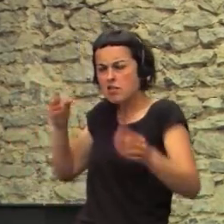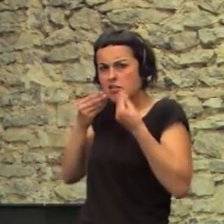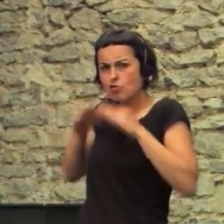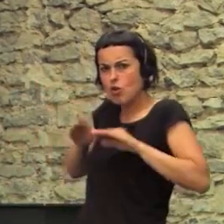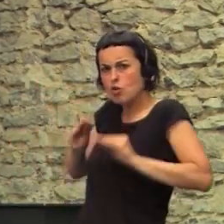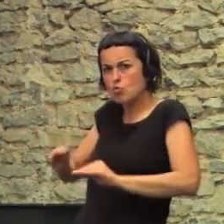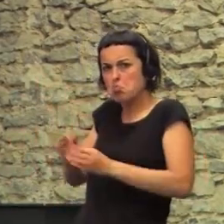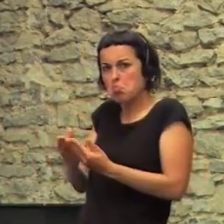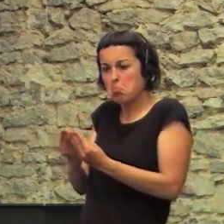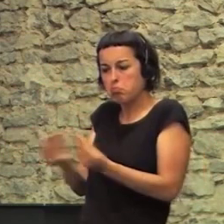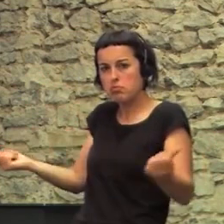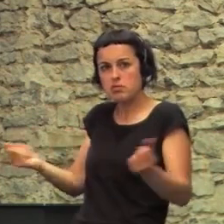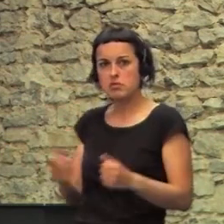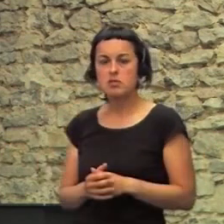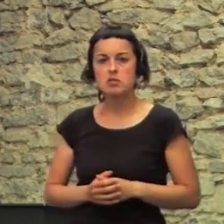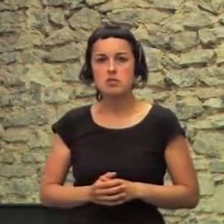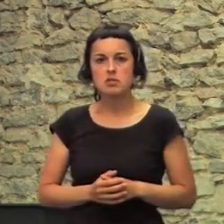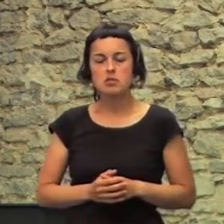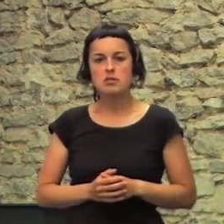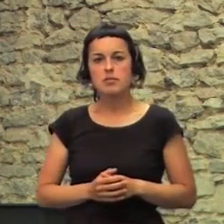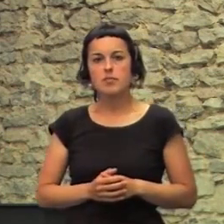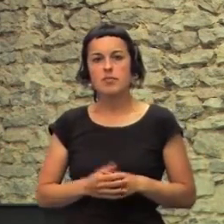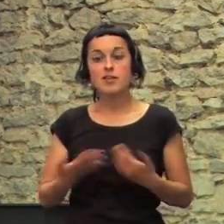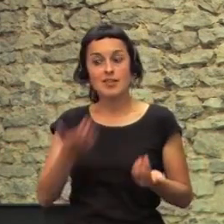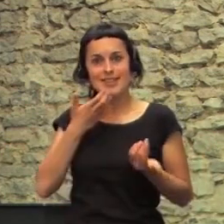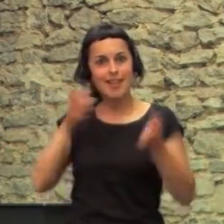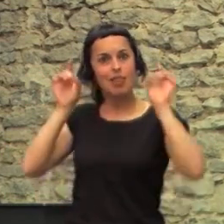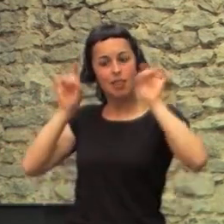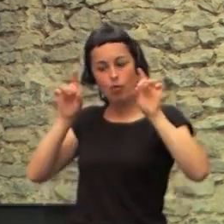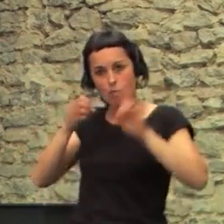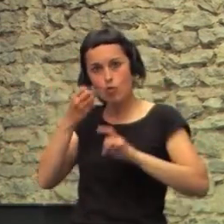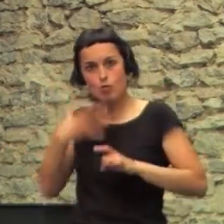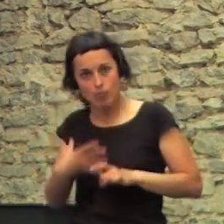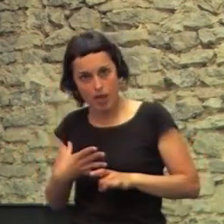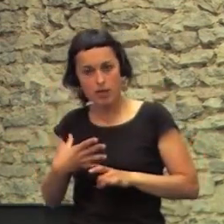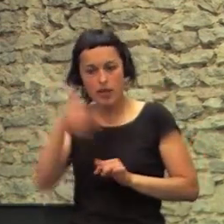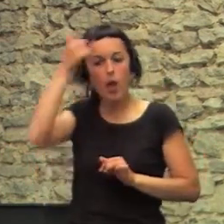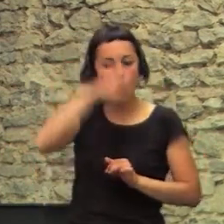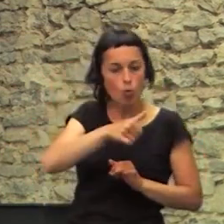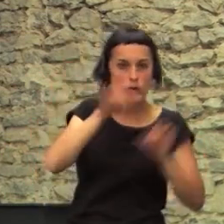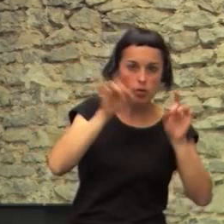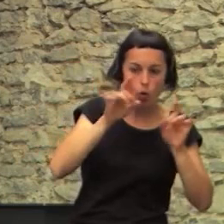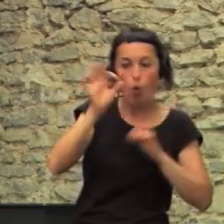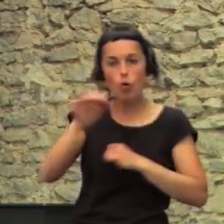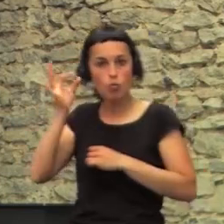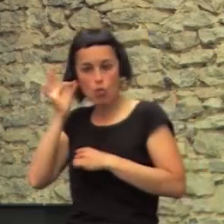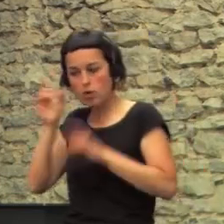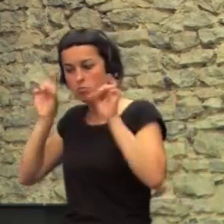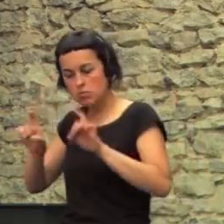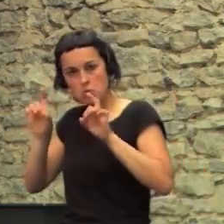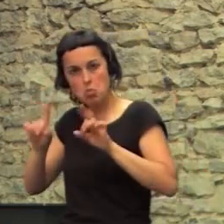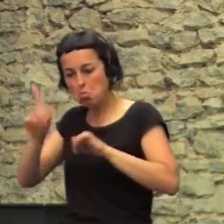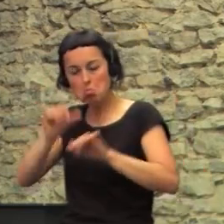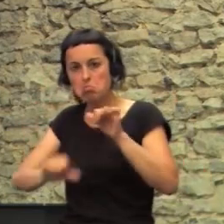fuera borroso, ¿no? Entonces, con una buena educación de género sin fisuras, pues podremos educarlo en esas. Sin